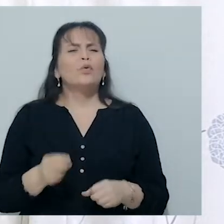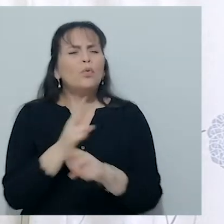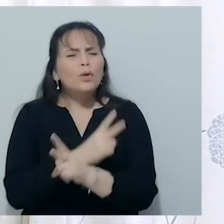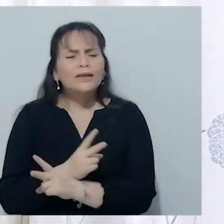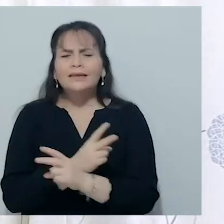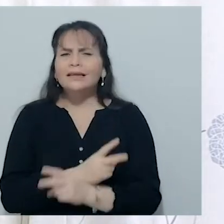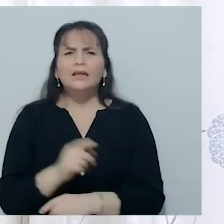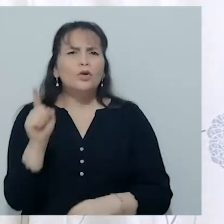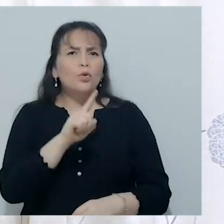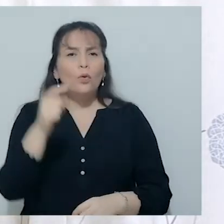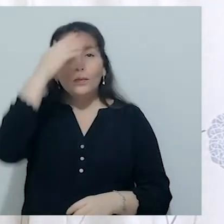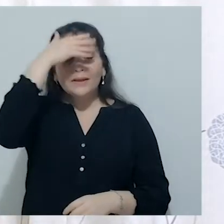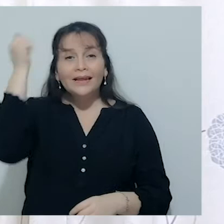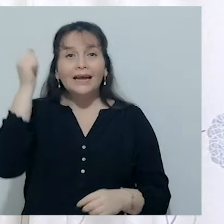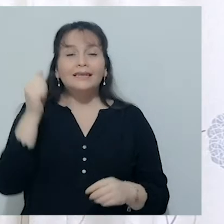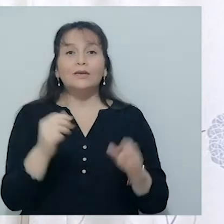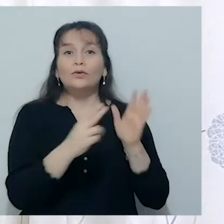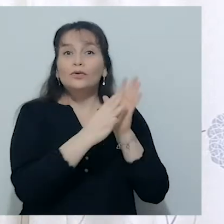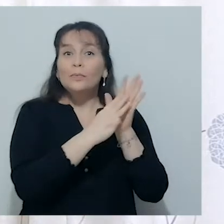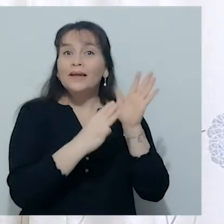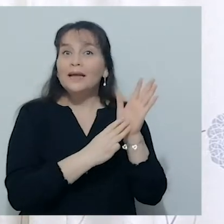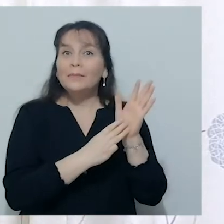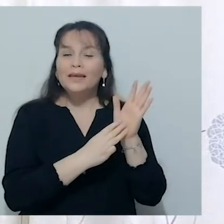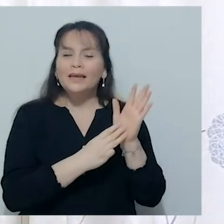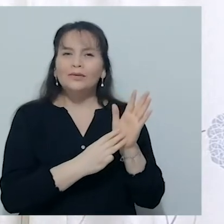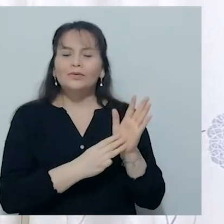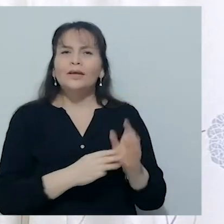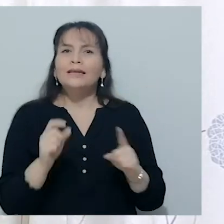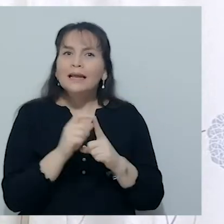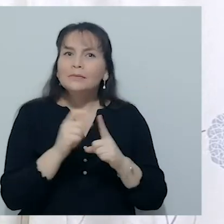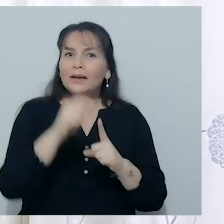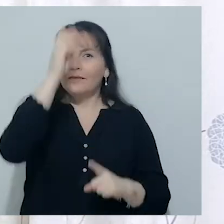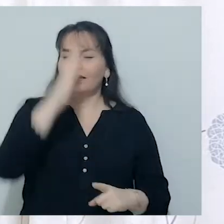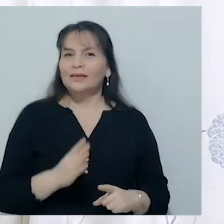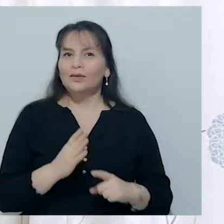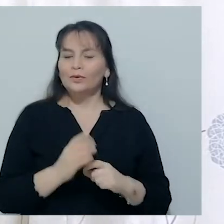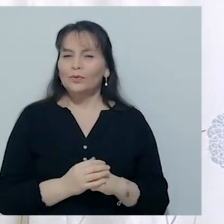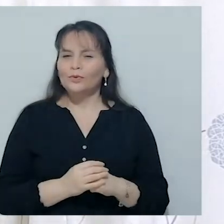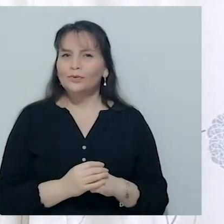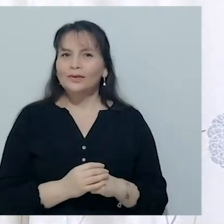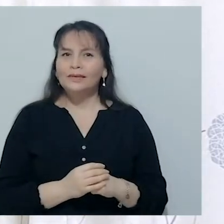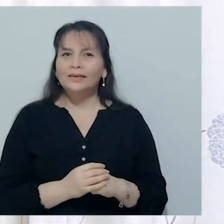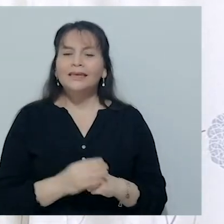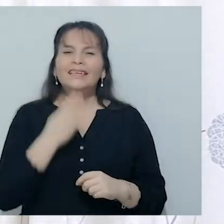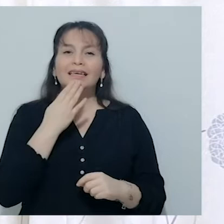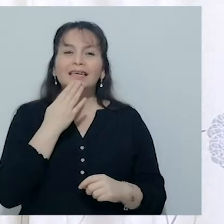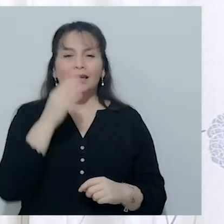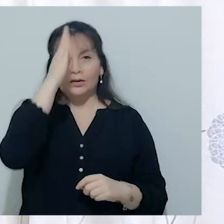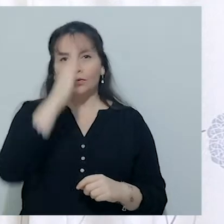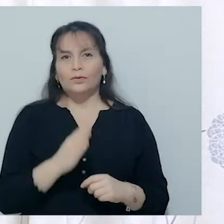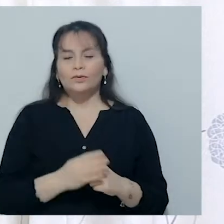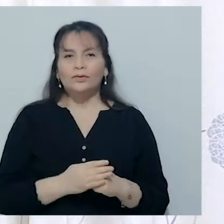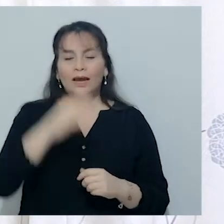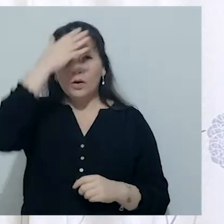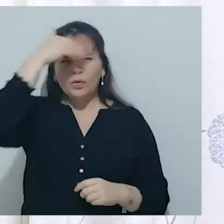no olvidarte de los estatutos, de los decretos, de las palabras de Dios y de quién es Dios.